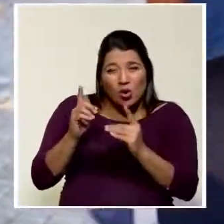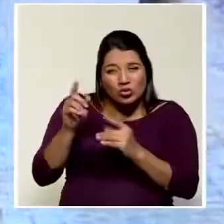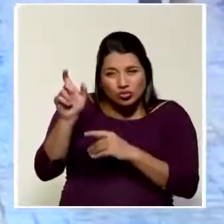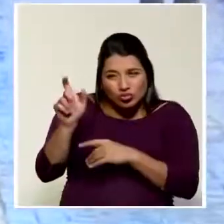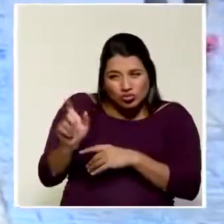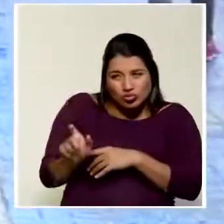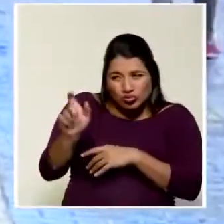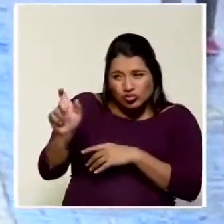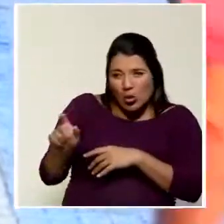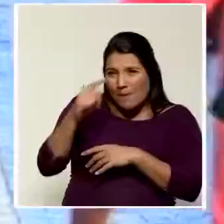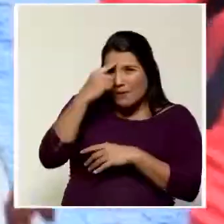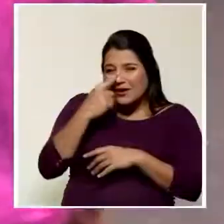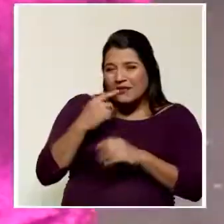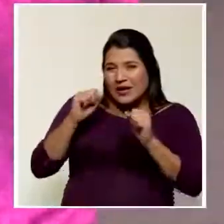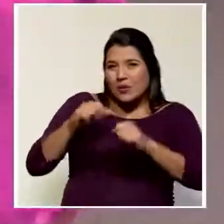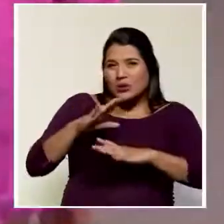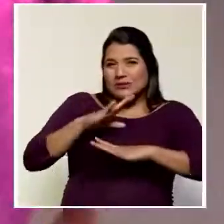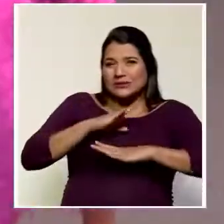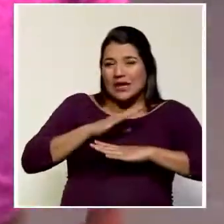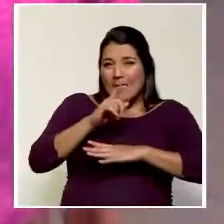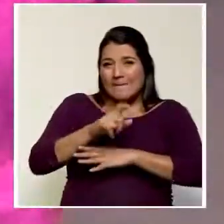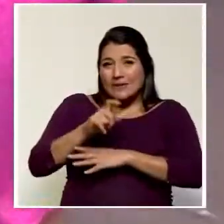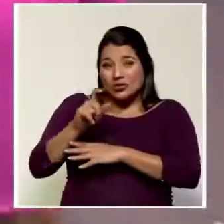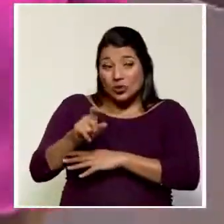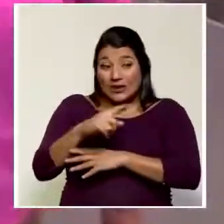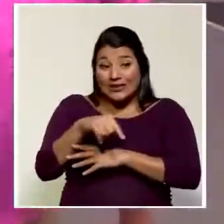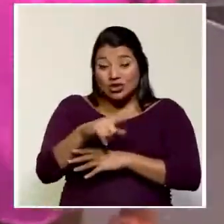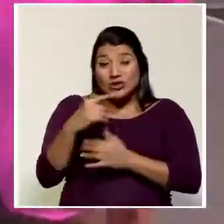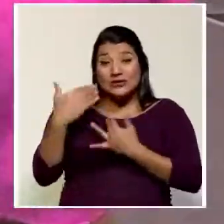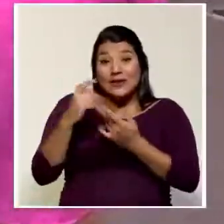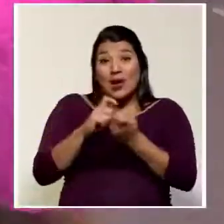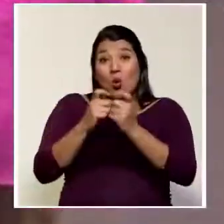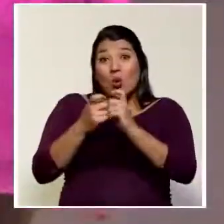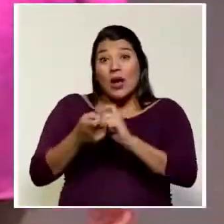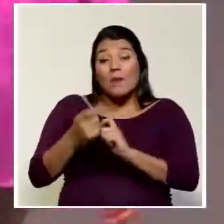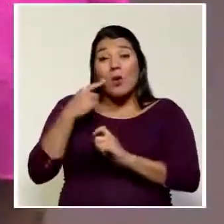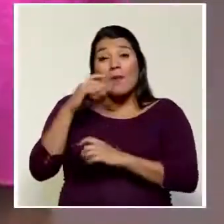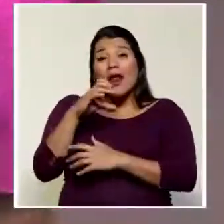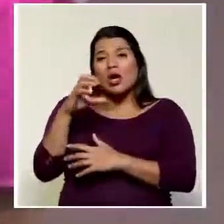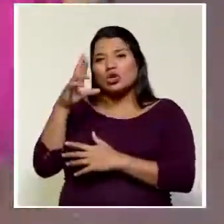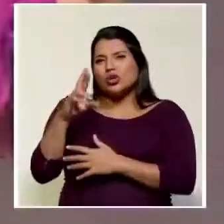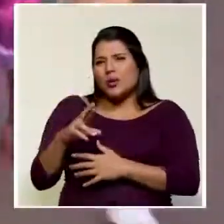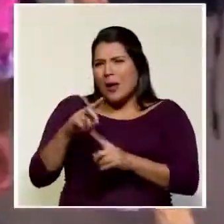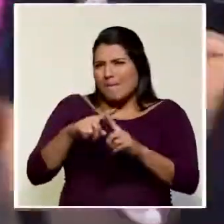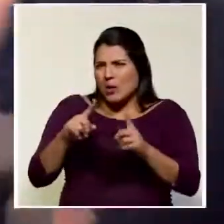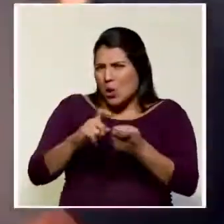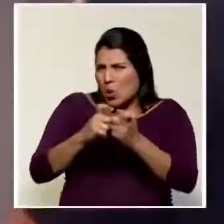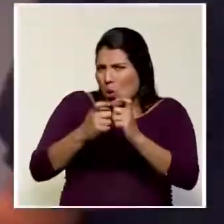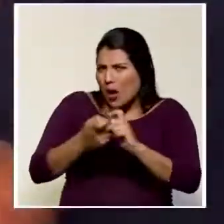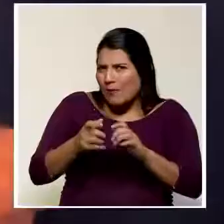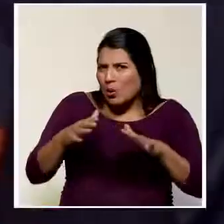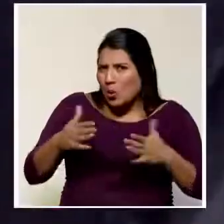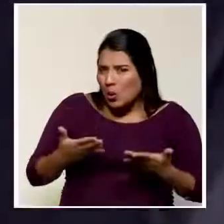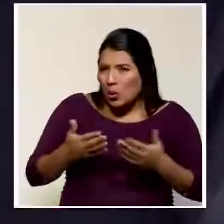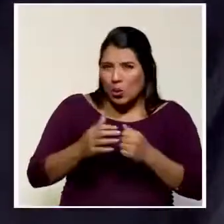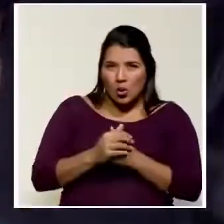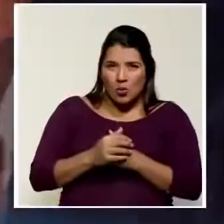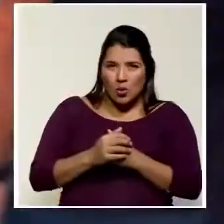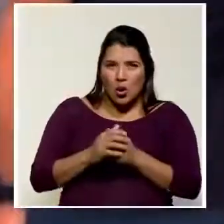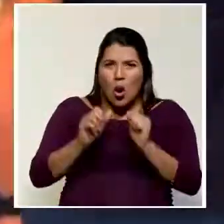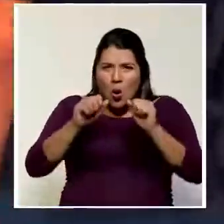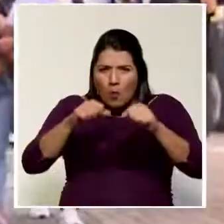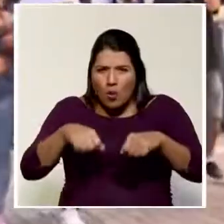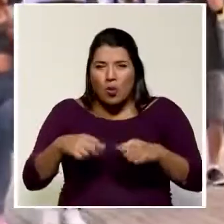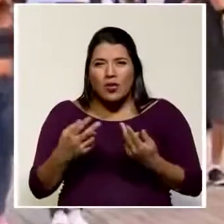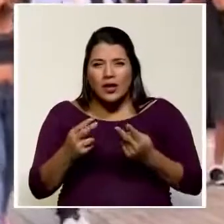población que espera un cambio de rumbo del país. Pero, ¿hacia dónde? Leer con agudeza la sensibilidad